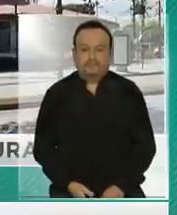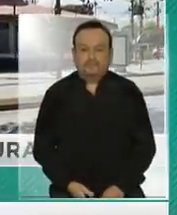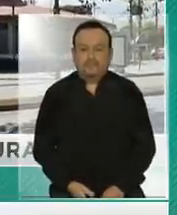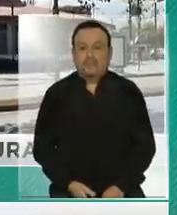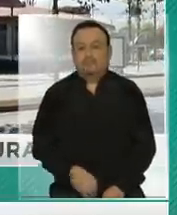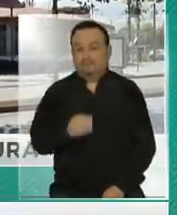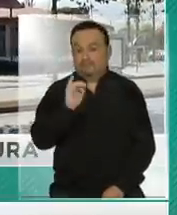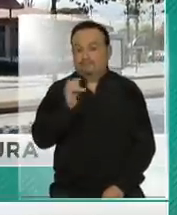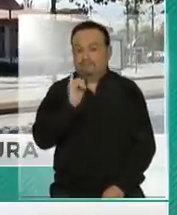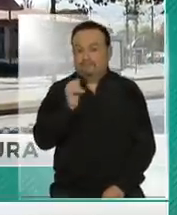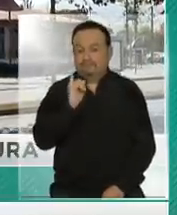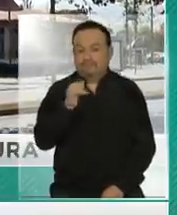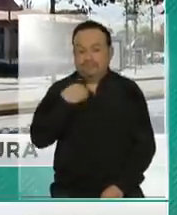exactamente sabemos además que él